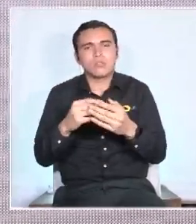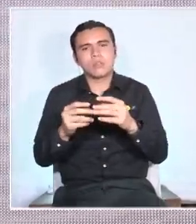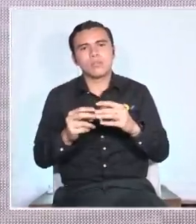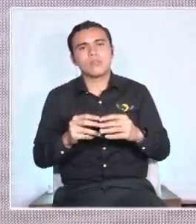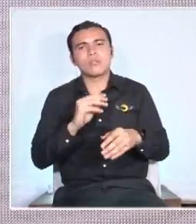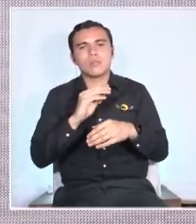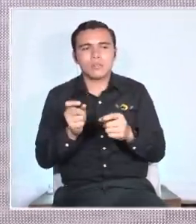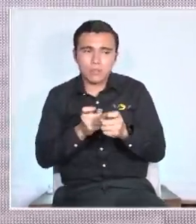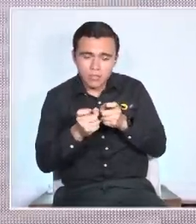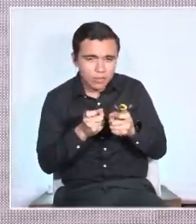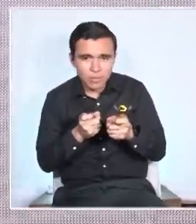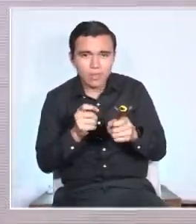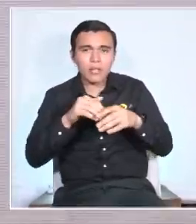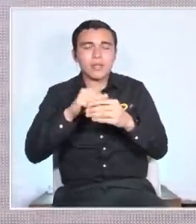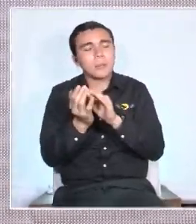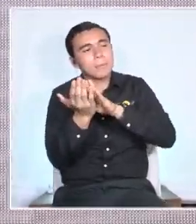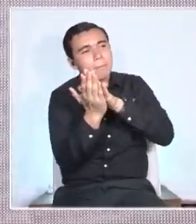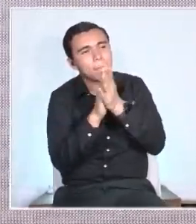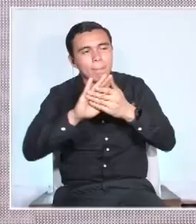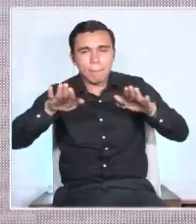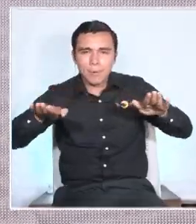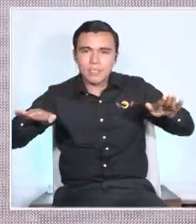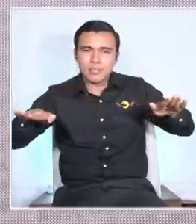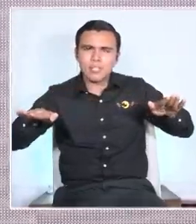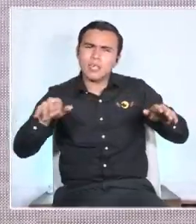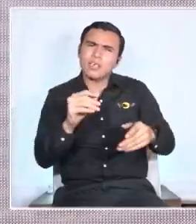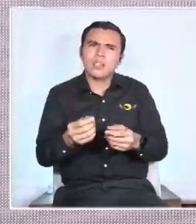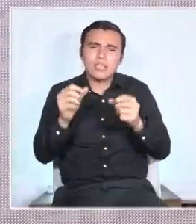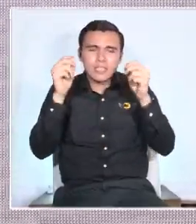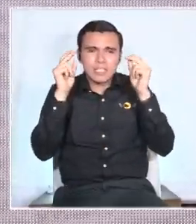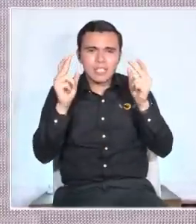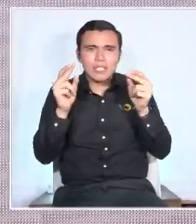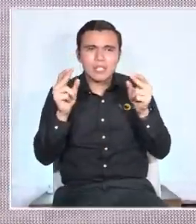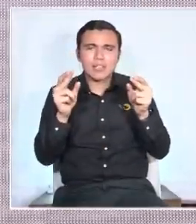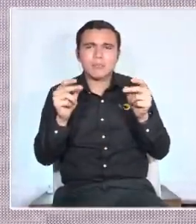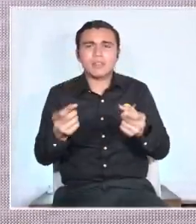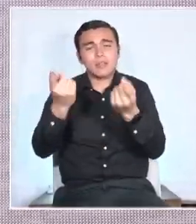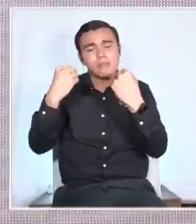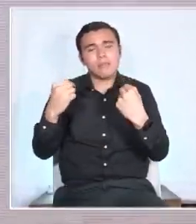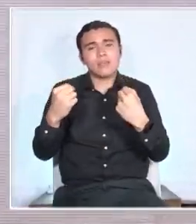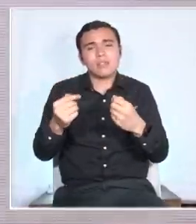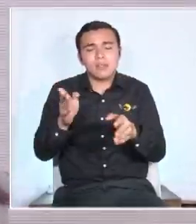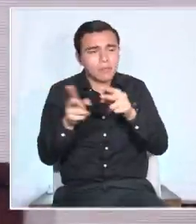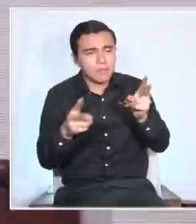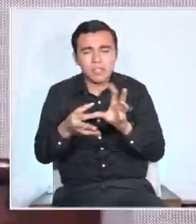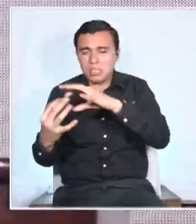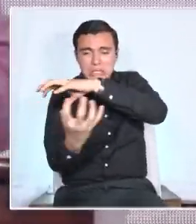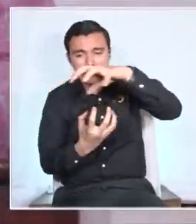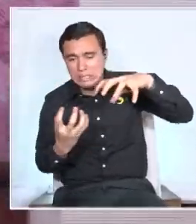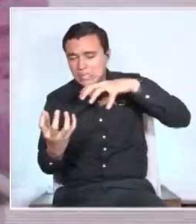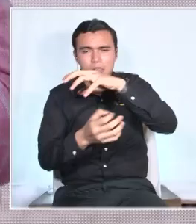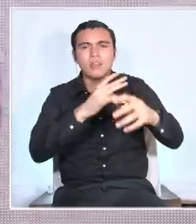tienes todo en paz, y de repente viene un viento de huracán, una